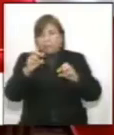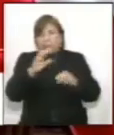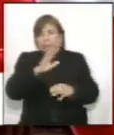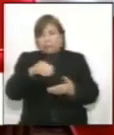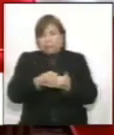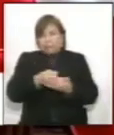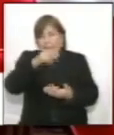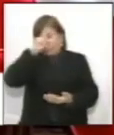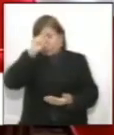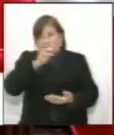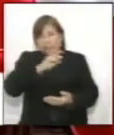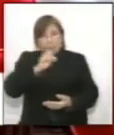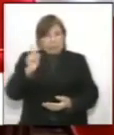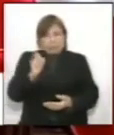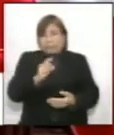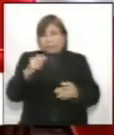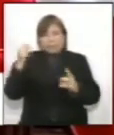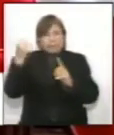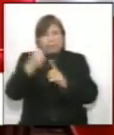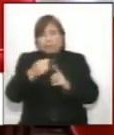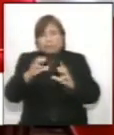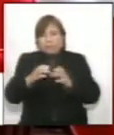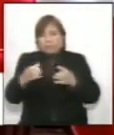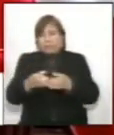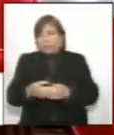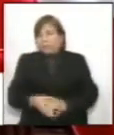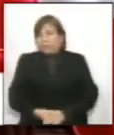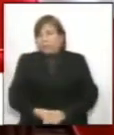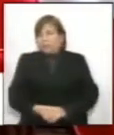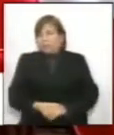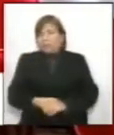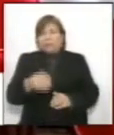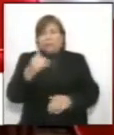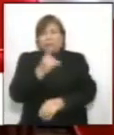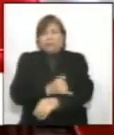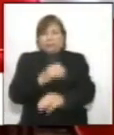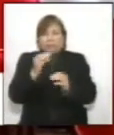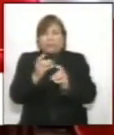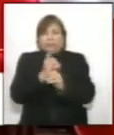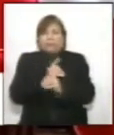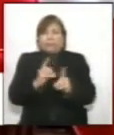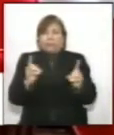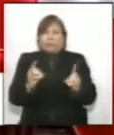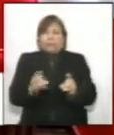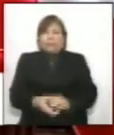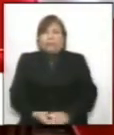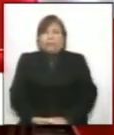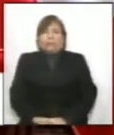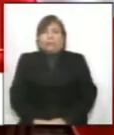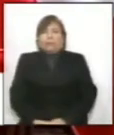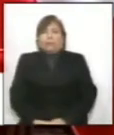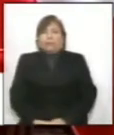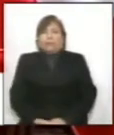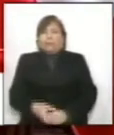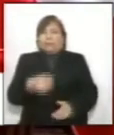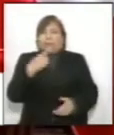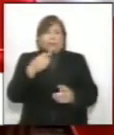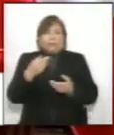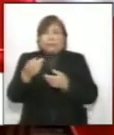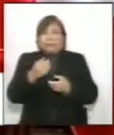peruanos. No nos pueden agredir al Congreso de la República, porque somos una institución democrática, que no estamos con